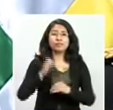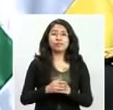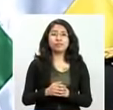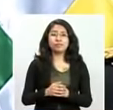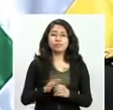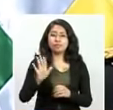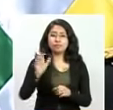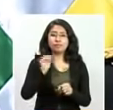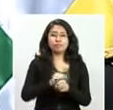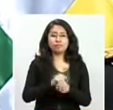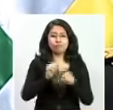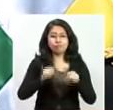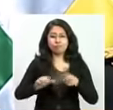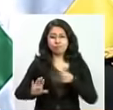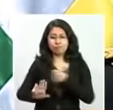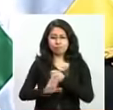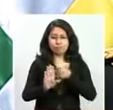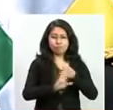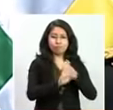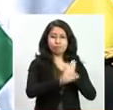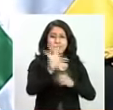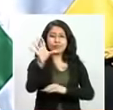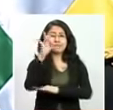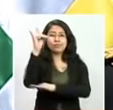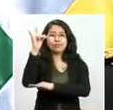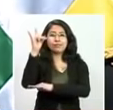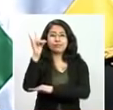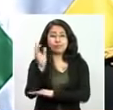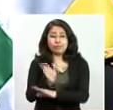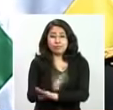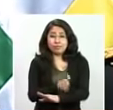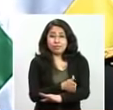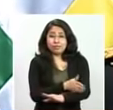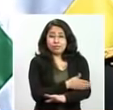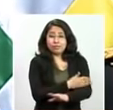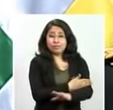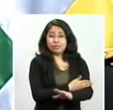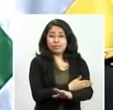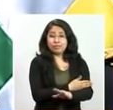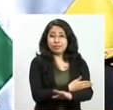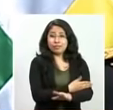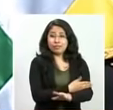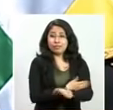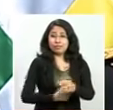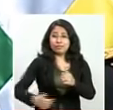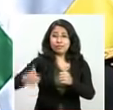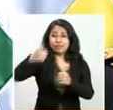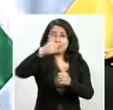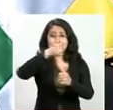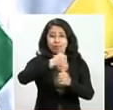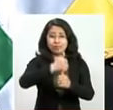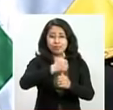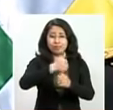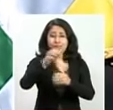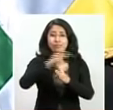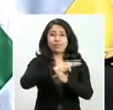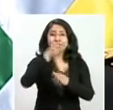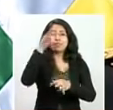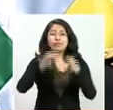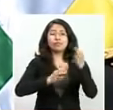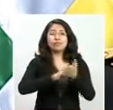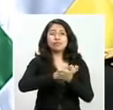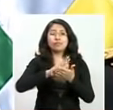hará la tarea para defender el Estado y poco a poco y gradualmente, a la cabeza de nuestro Ministerio de